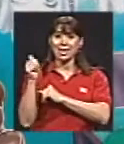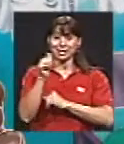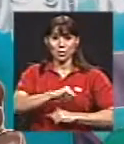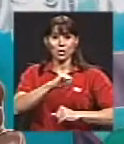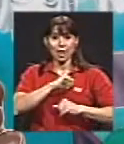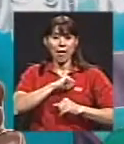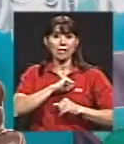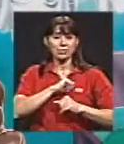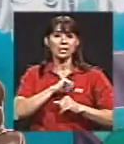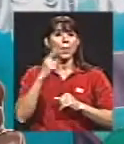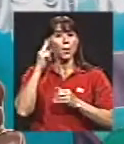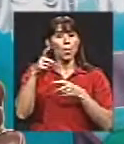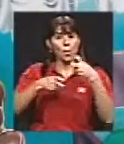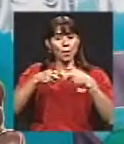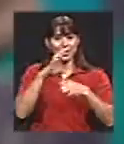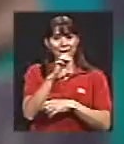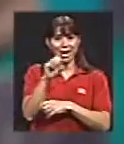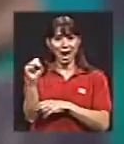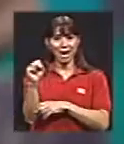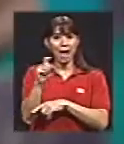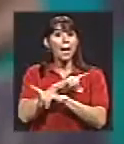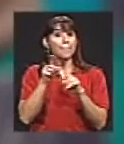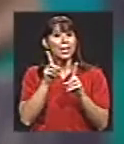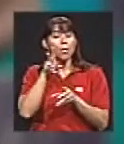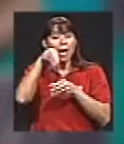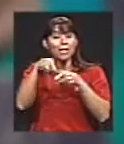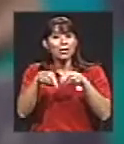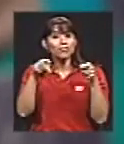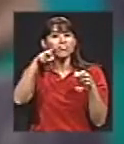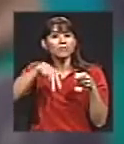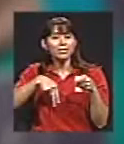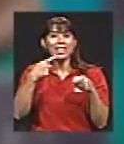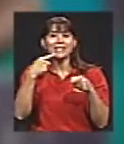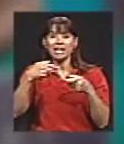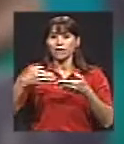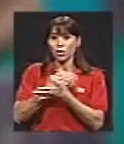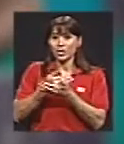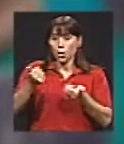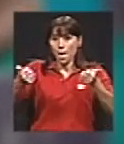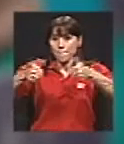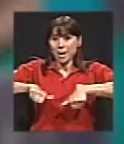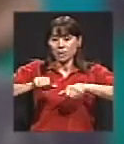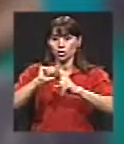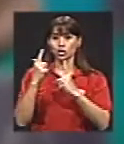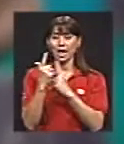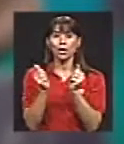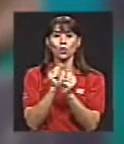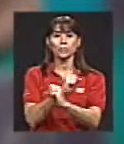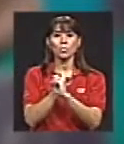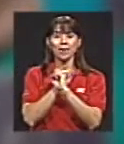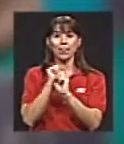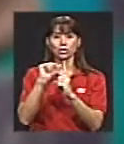dentro del semana en la universidad comisión legislativa que investigó la caja plantea renovación de pacto social con la seguridad social